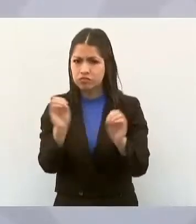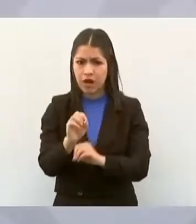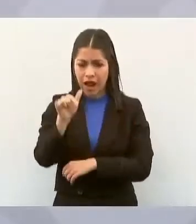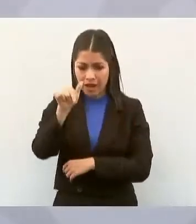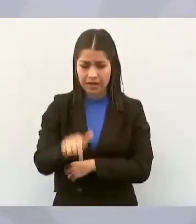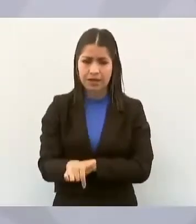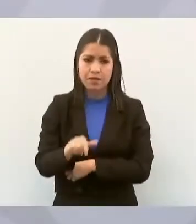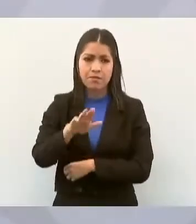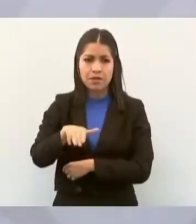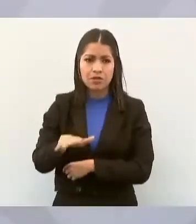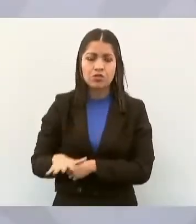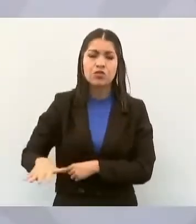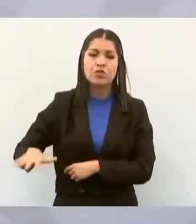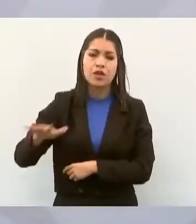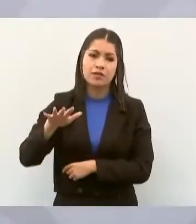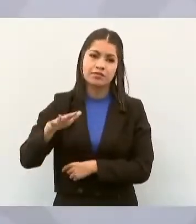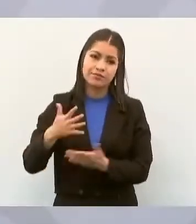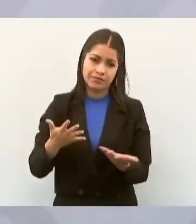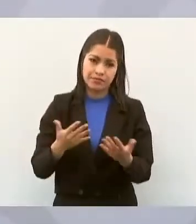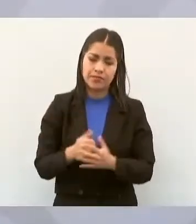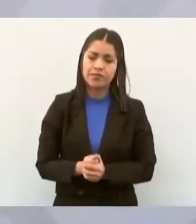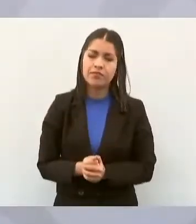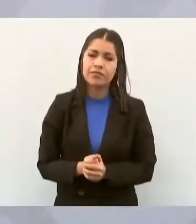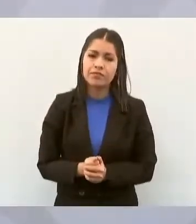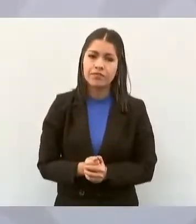Michoacán. Amigas y amigos,